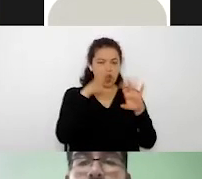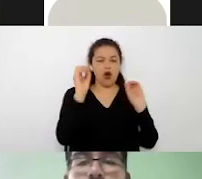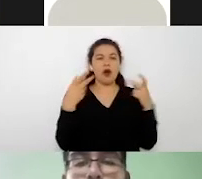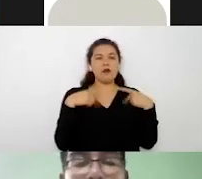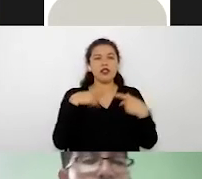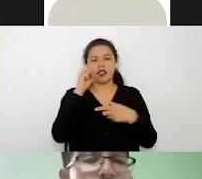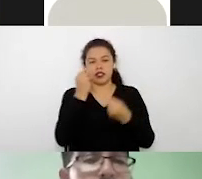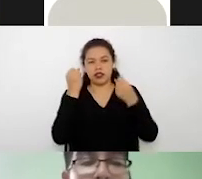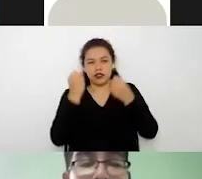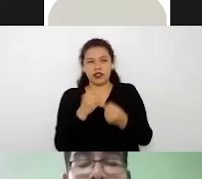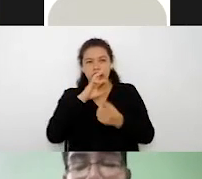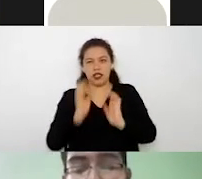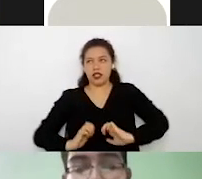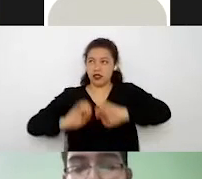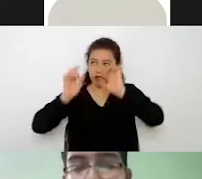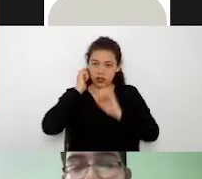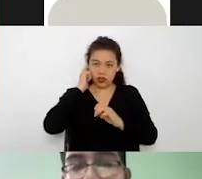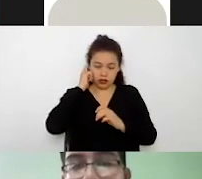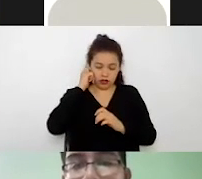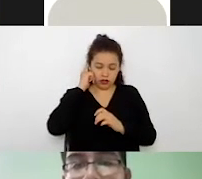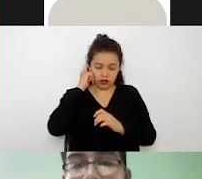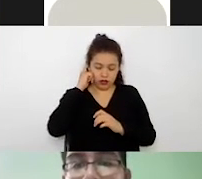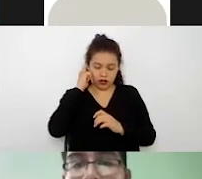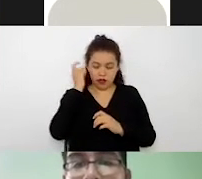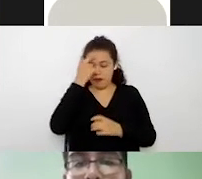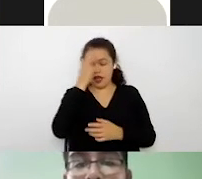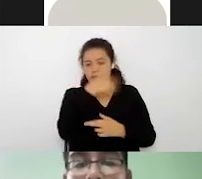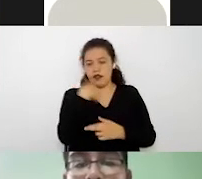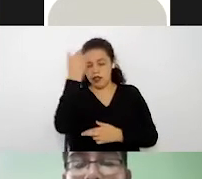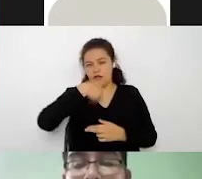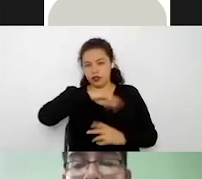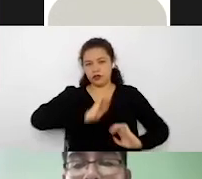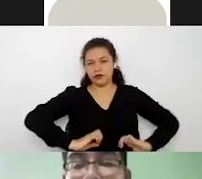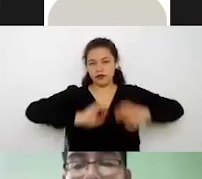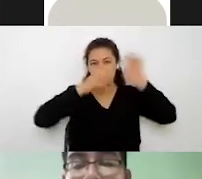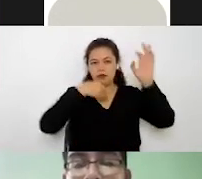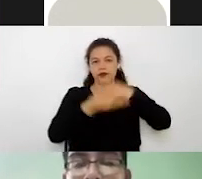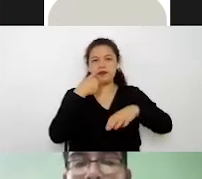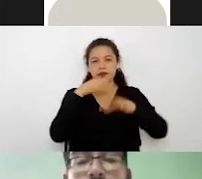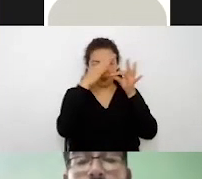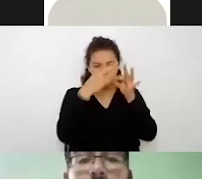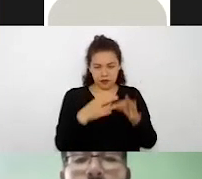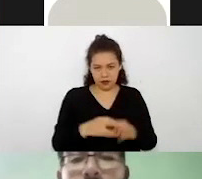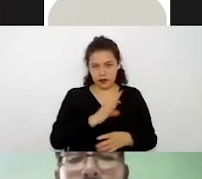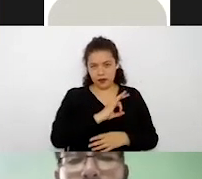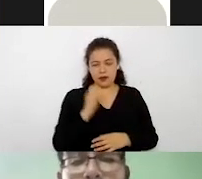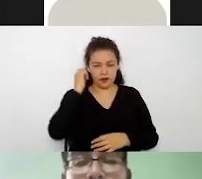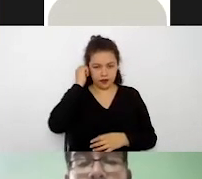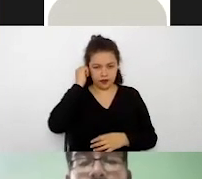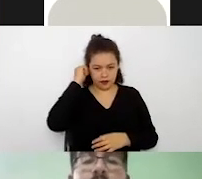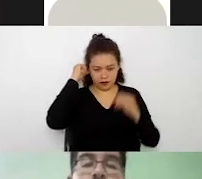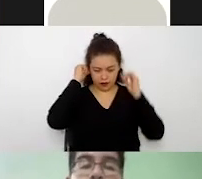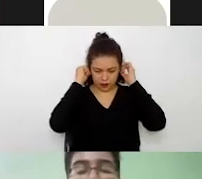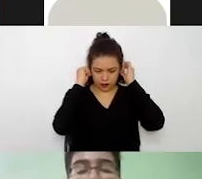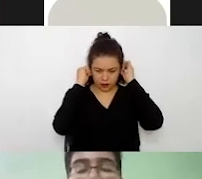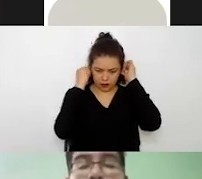seguridad estructural, para checar que nuestro edificio cumpla con todos con toda la seguridad necesaria